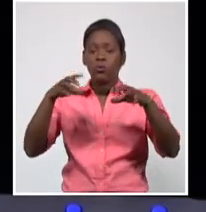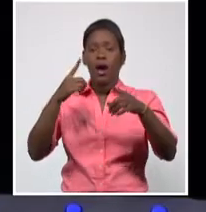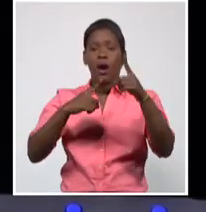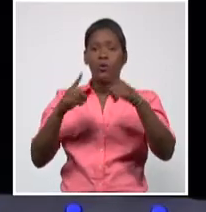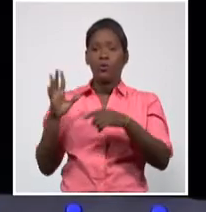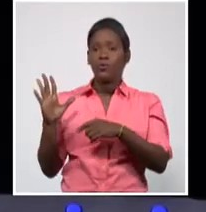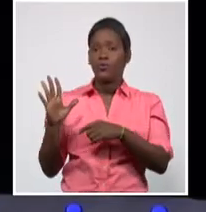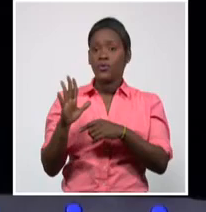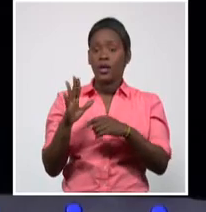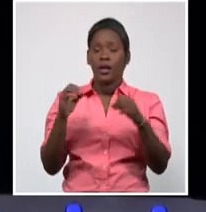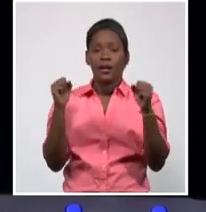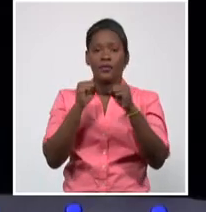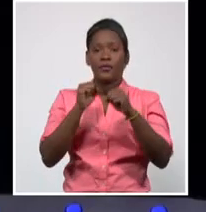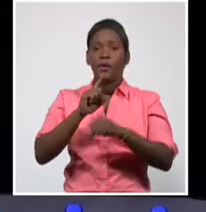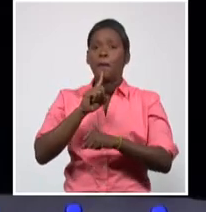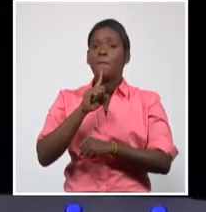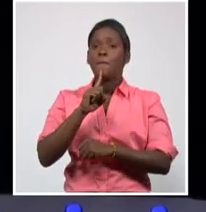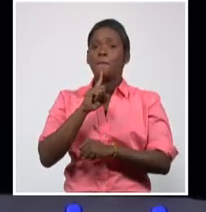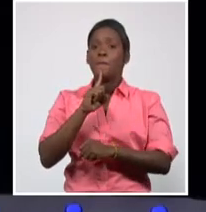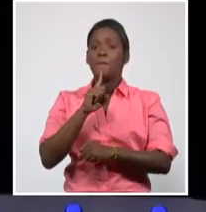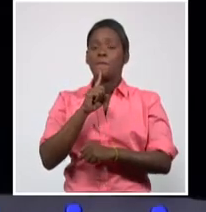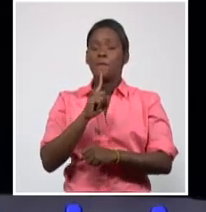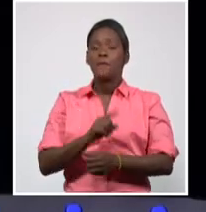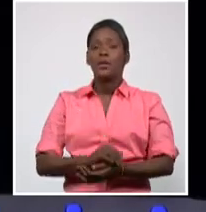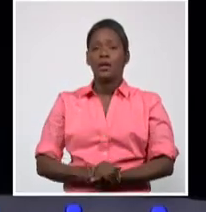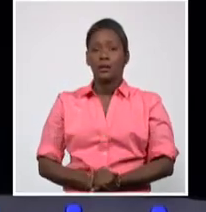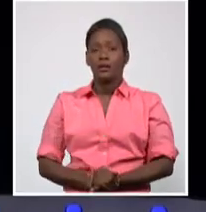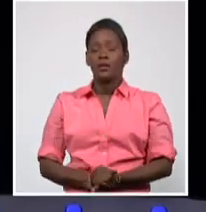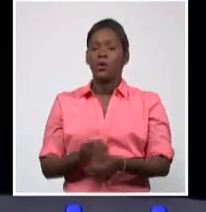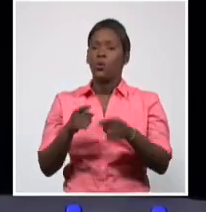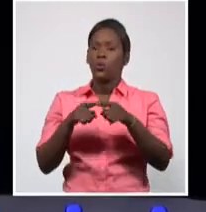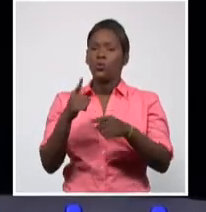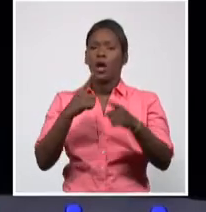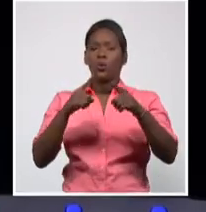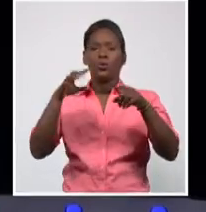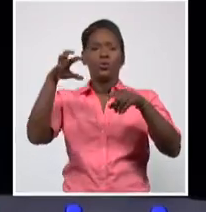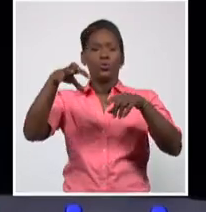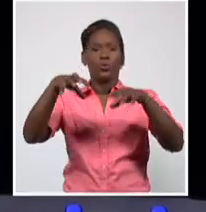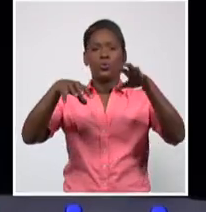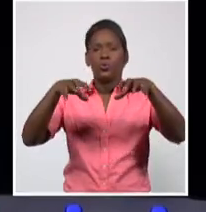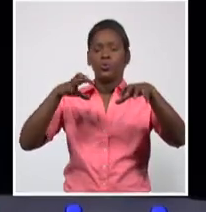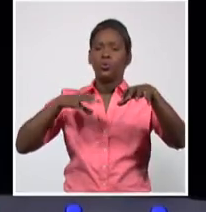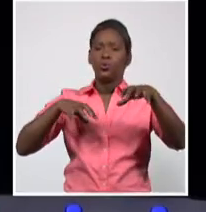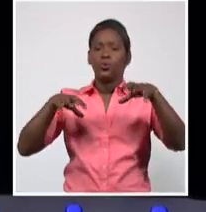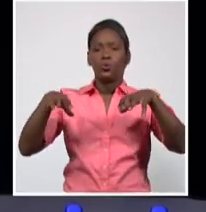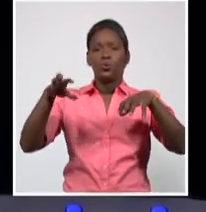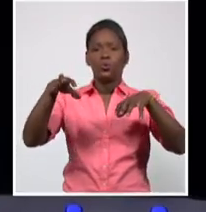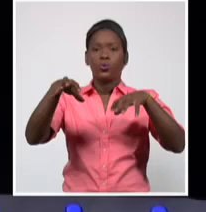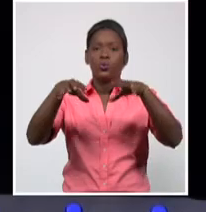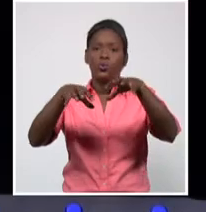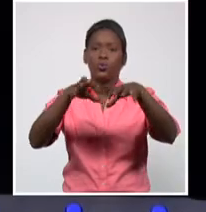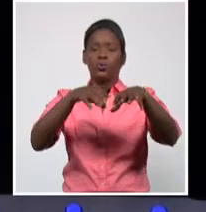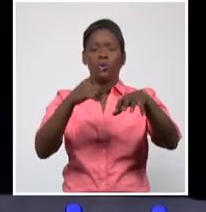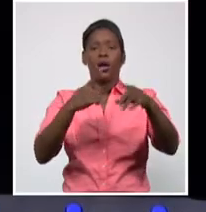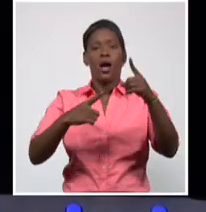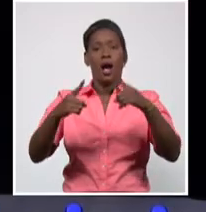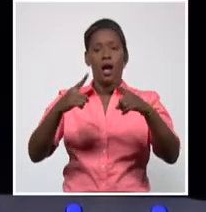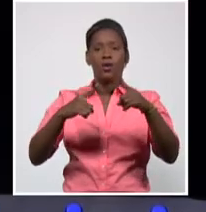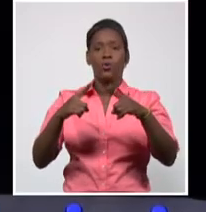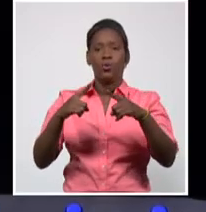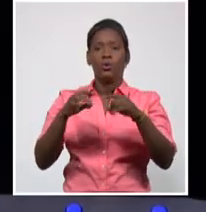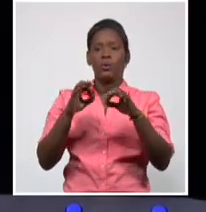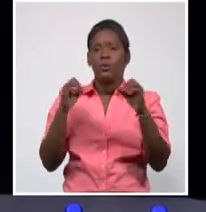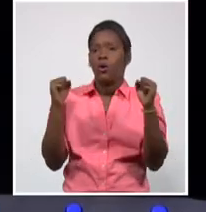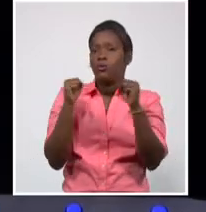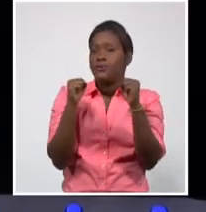sobre gran parte de nuestro territorio, acompañado de algunos chubascos y lluvias, y se producirá un descenso marcado de las temperaturas